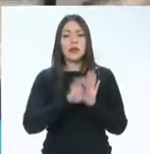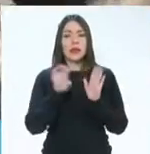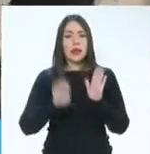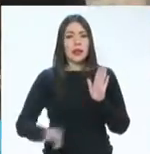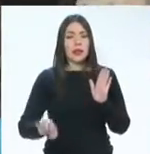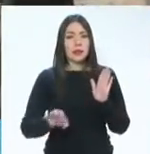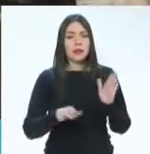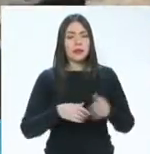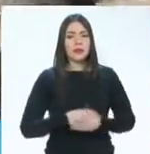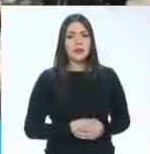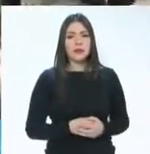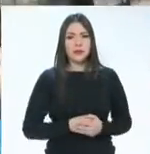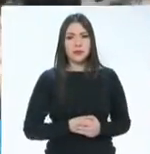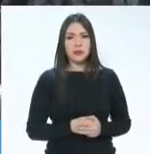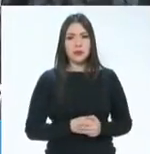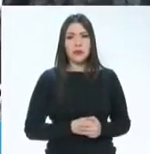está